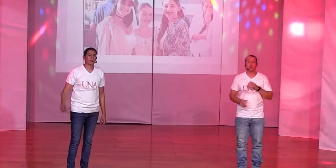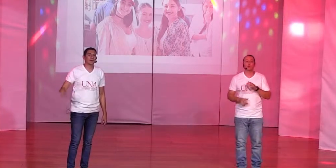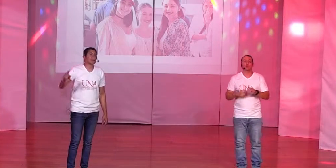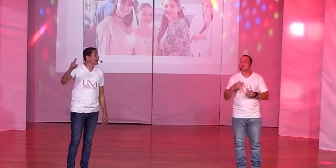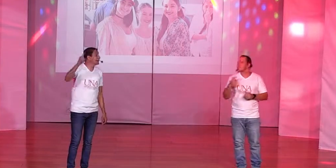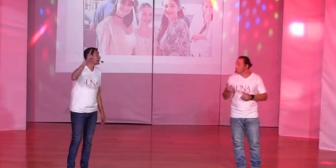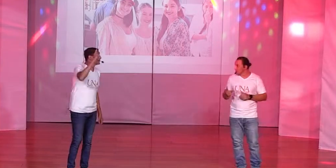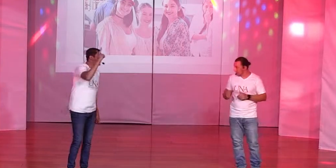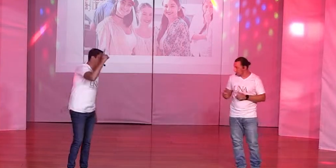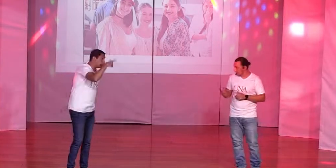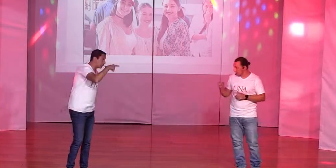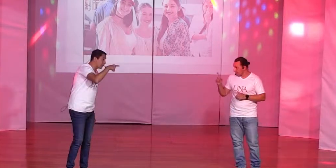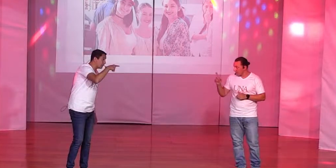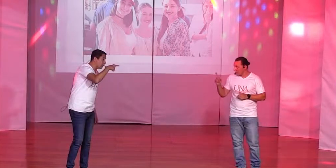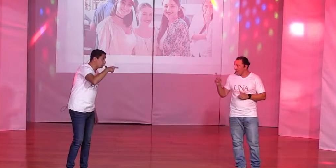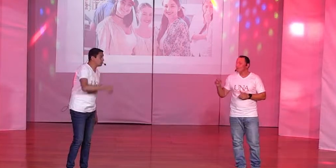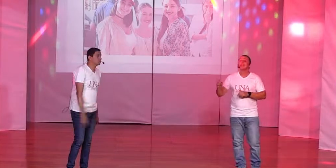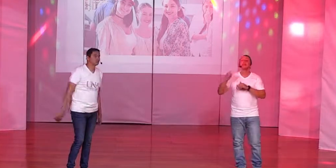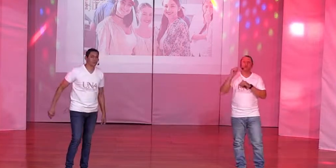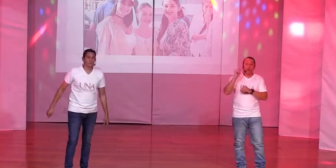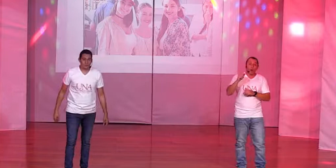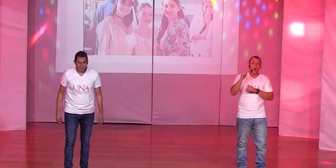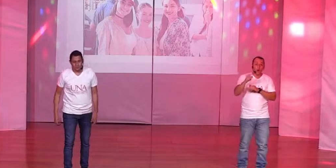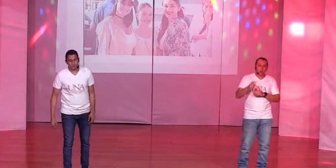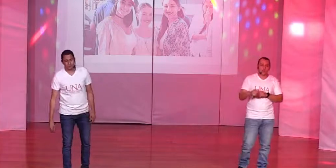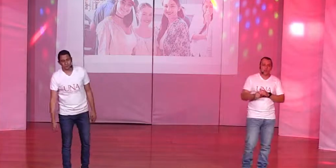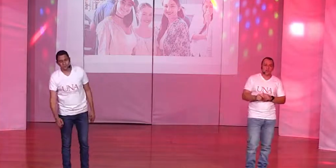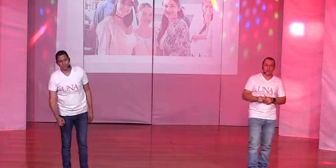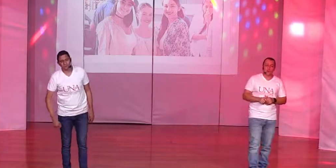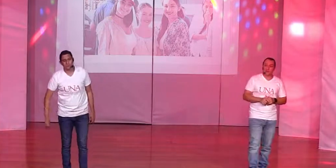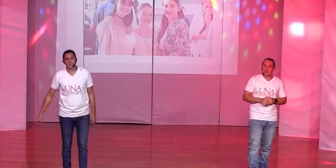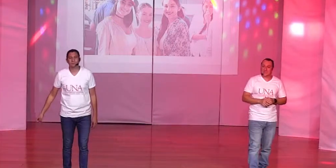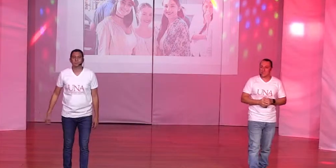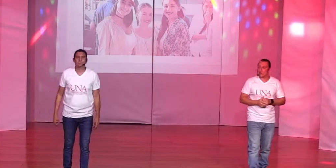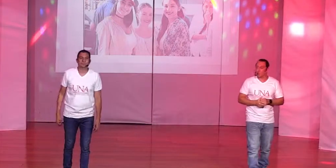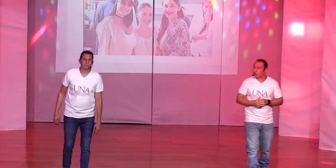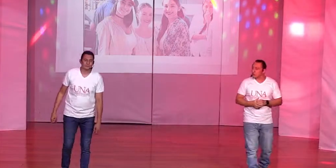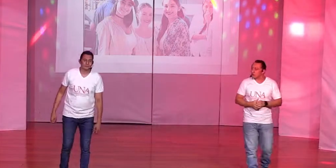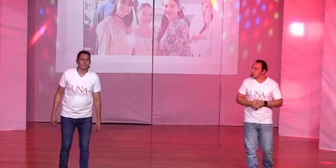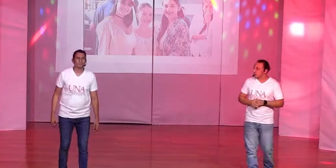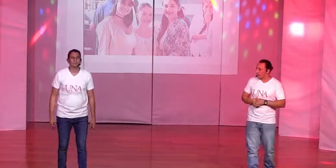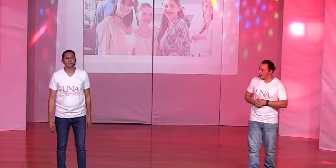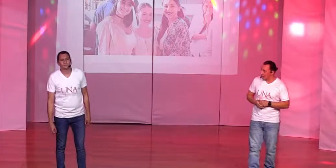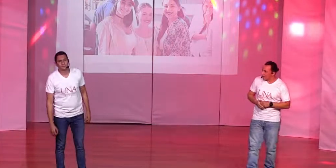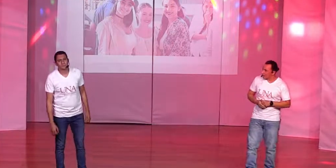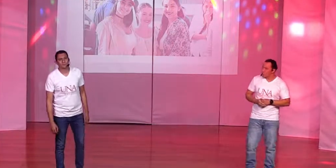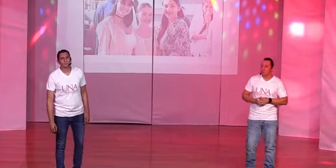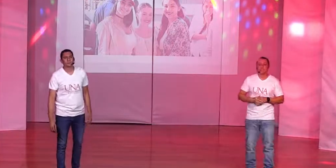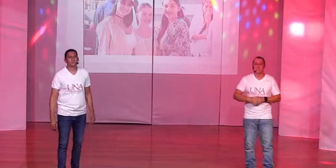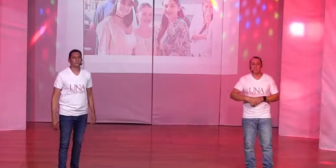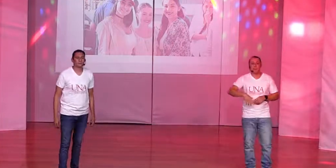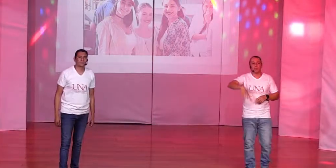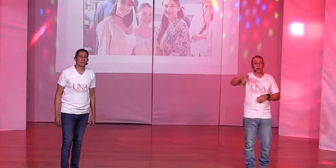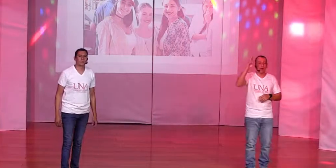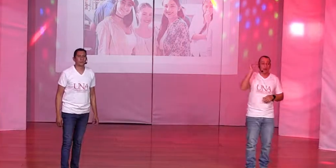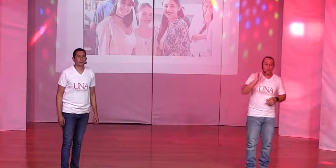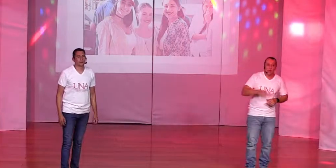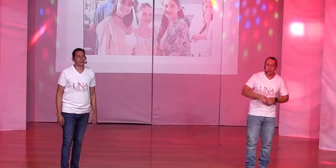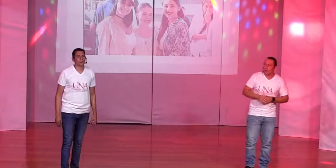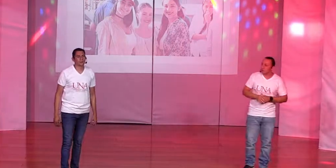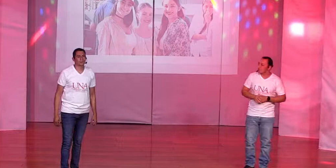fácil poder contactarlo usted. Del correo de la U. Del correo de la U. El correo tiene que ser el correo institucional, ¿verdad? Entonces, si usted se